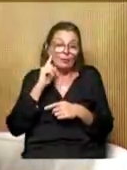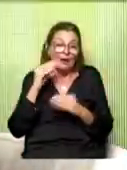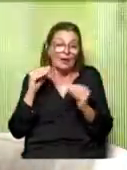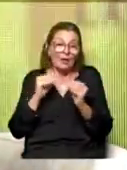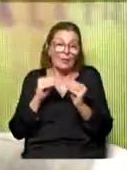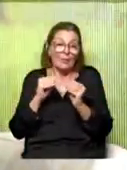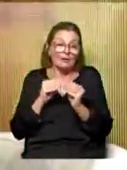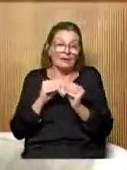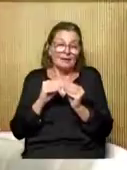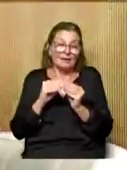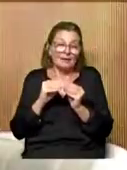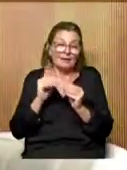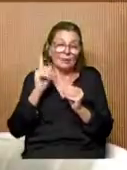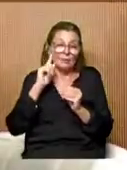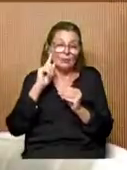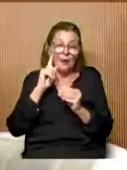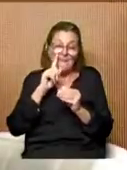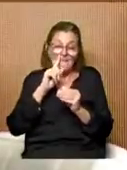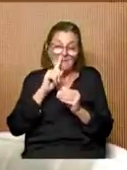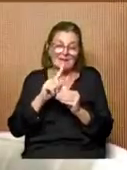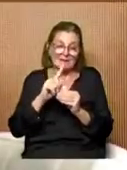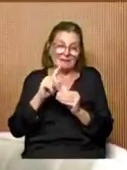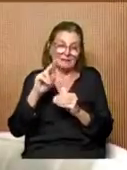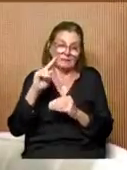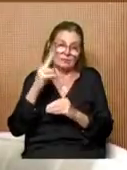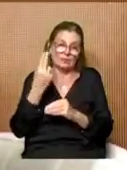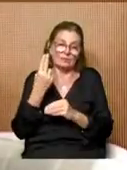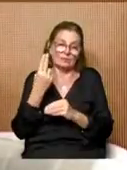es oír a miles de uruguayos.